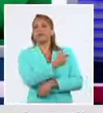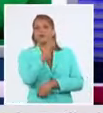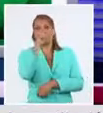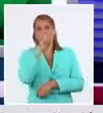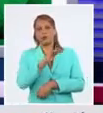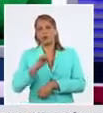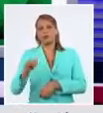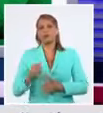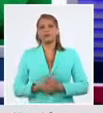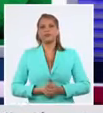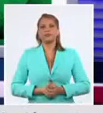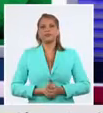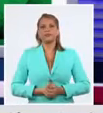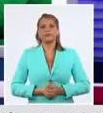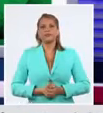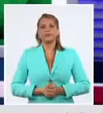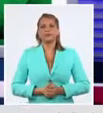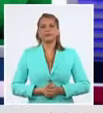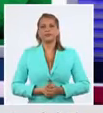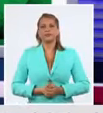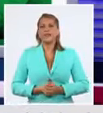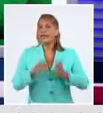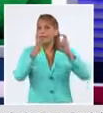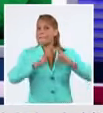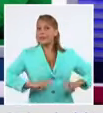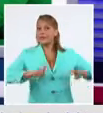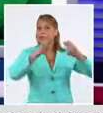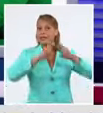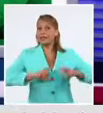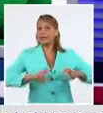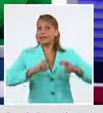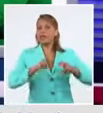en el ensayo. Este estudio tiene